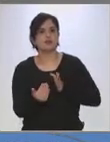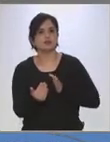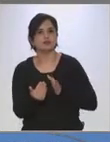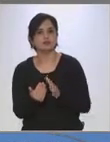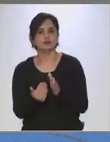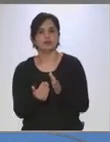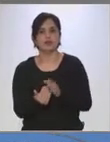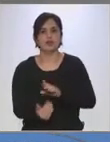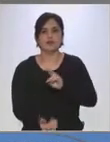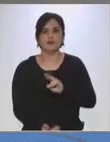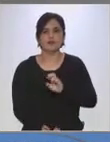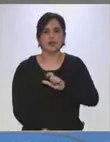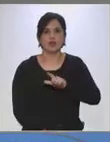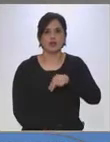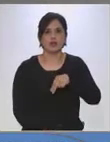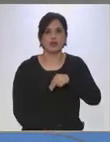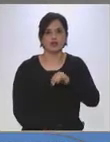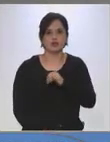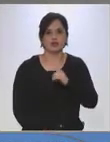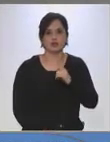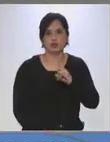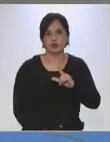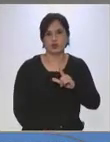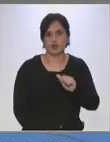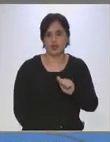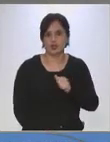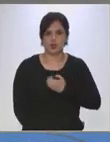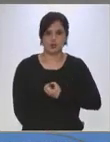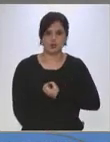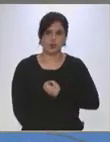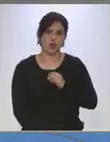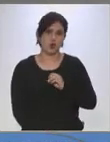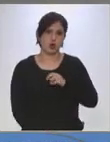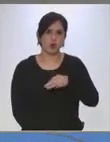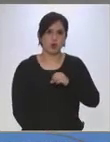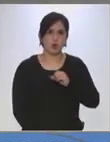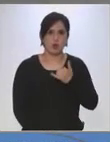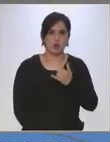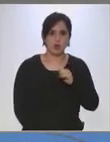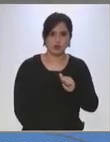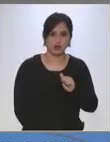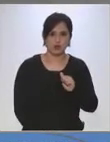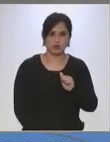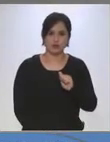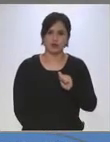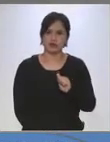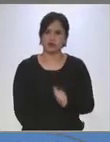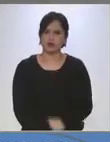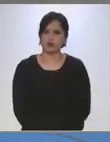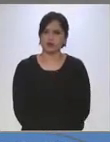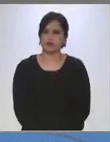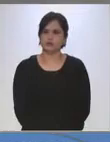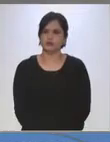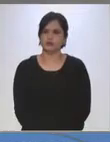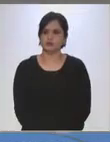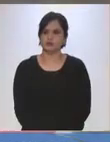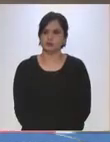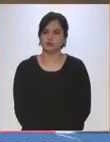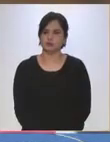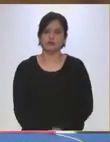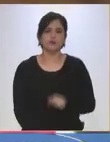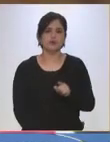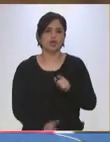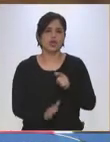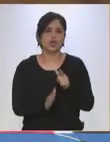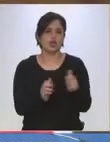cristian valenzuela medallista de londres-2012 o diego moya triatleta convencional compartirá que las